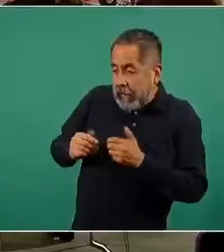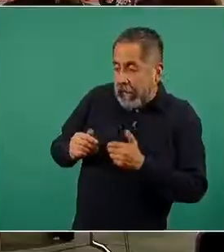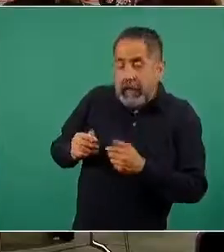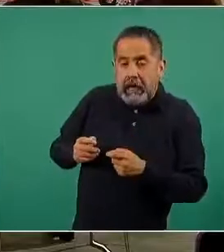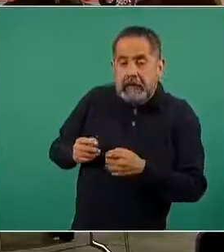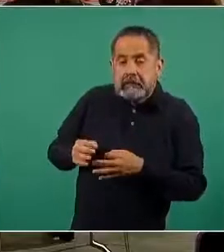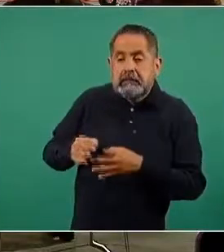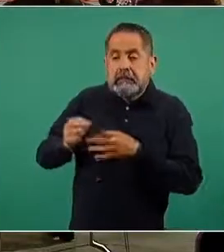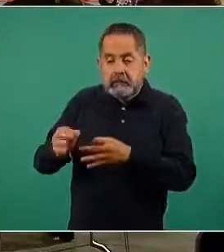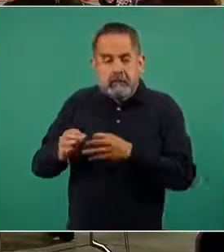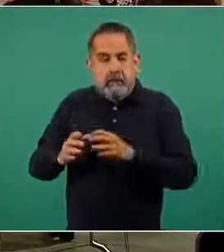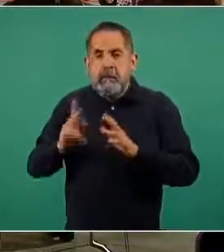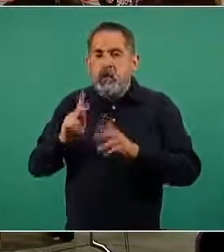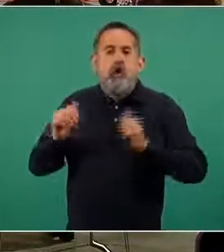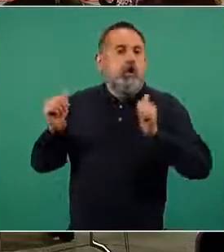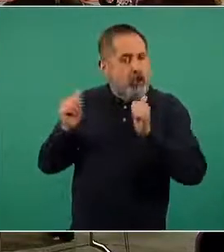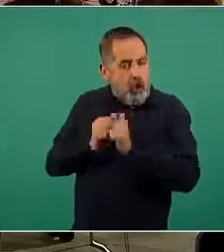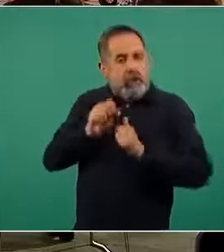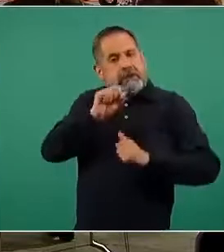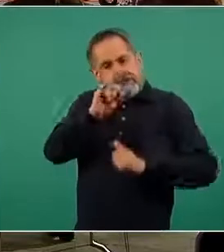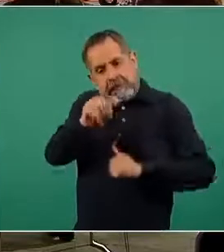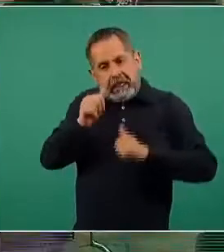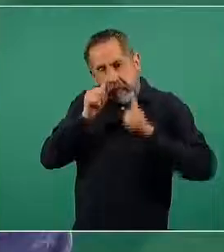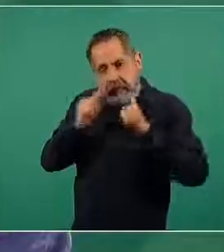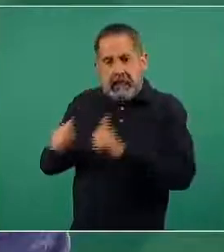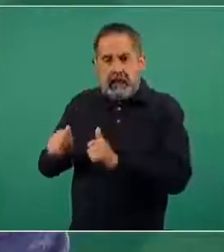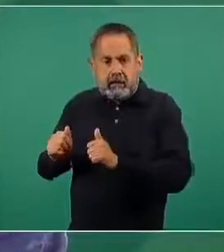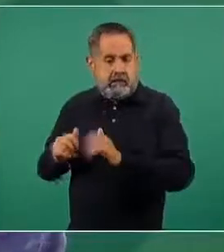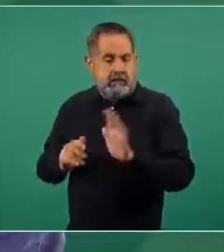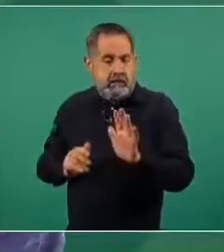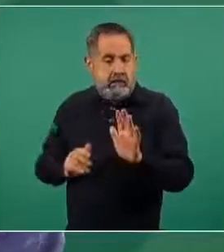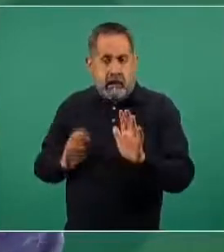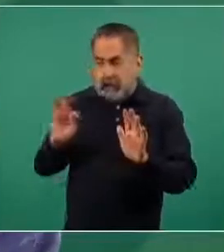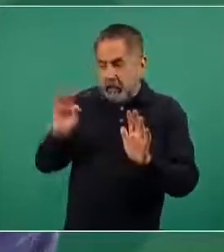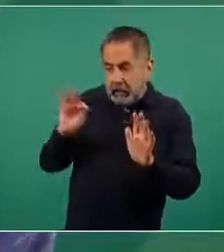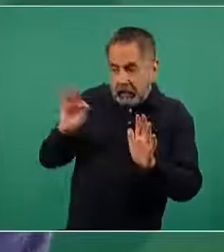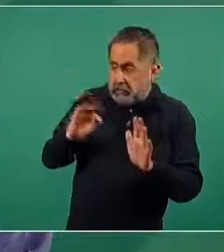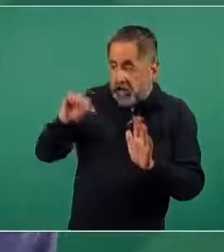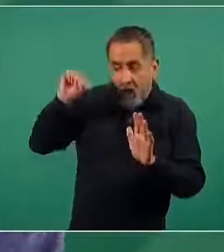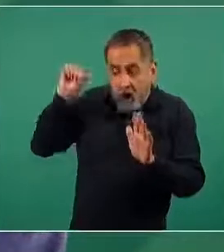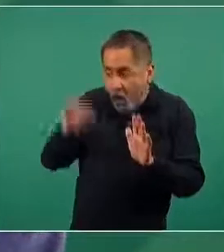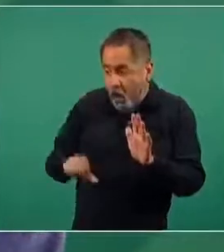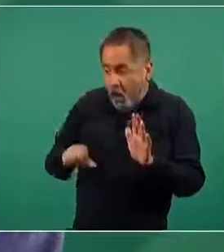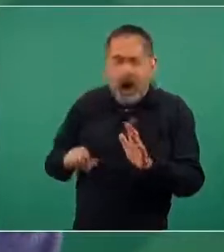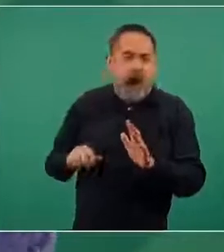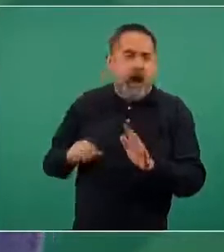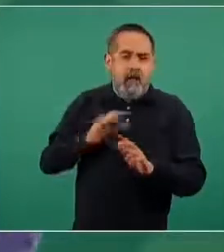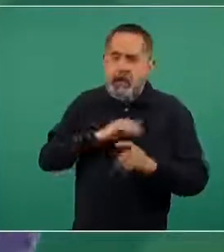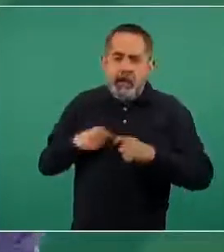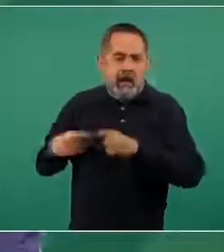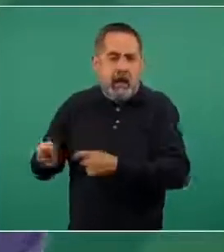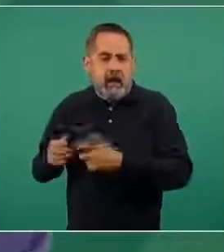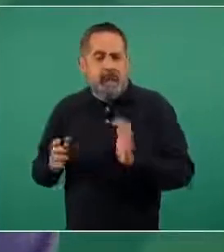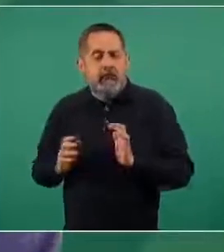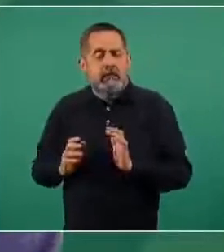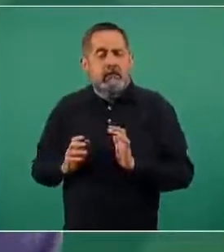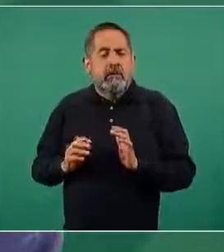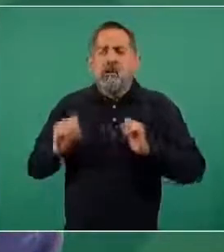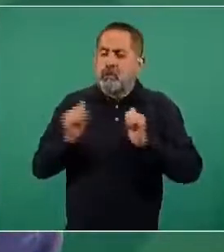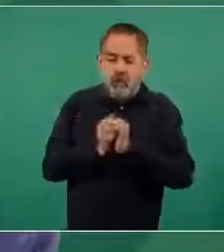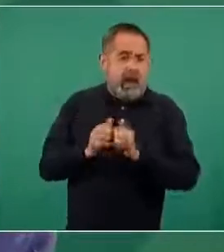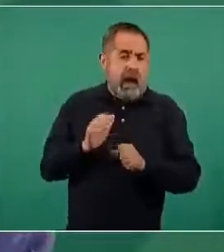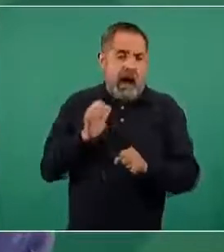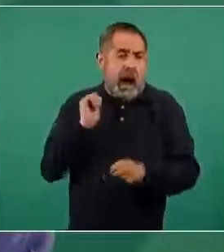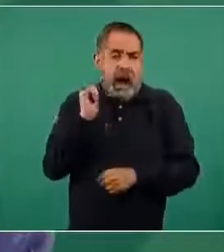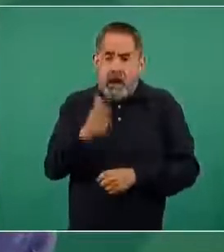garantizar que nadie esté en riesgo por falta de atención, pero al mismo tiempo que haya espacio disponible